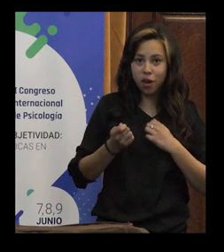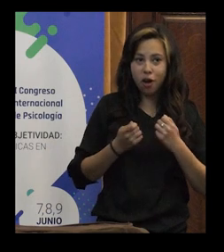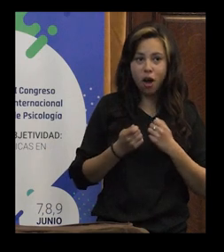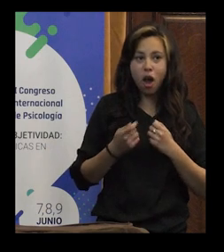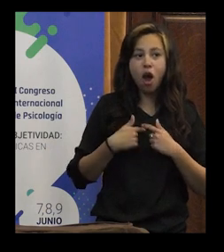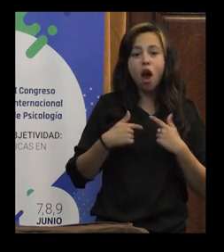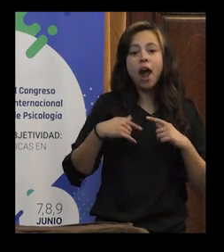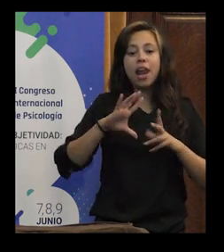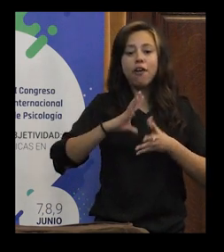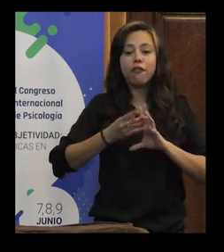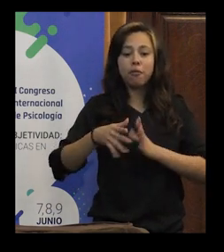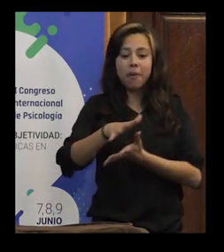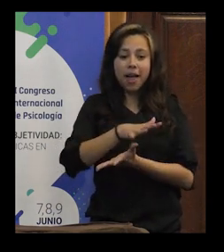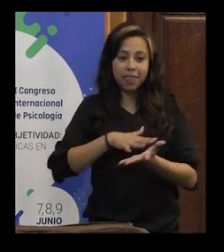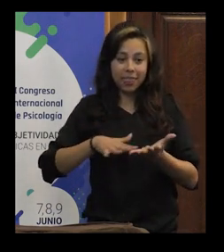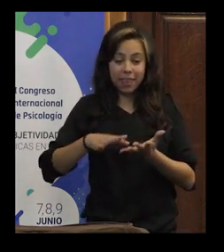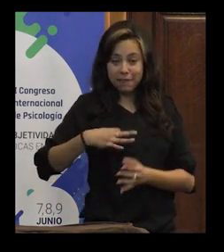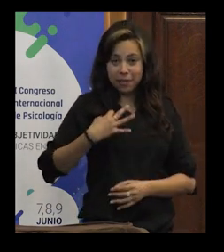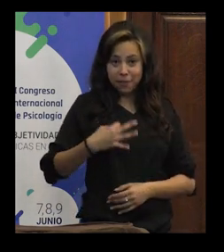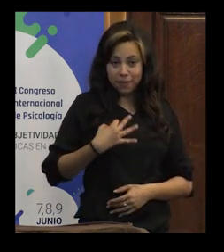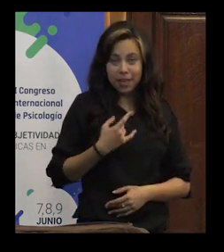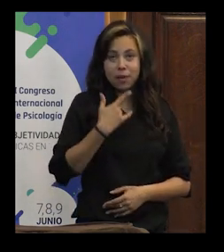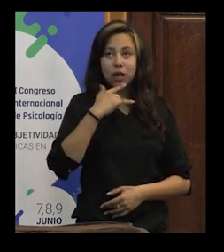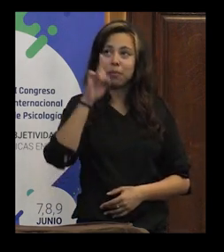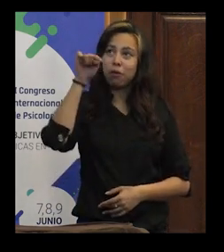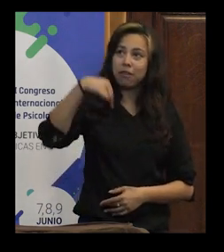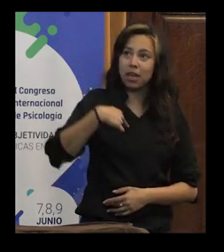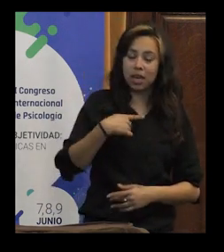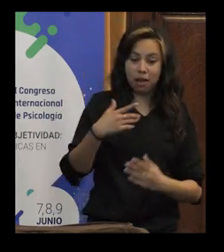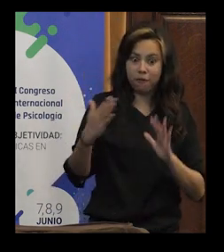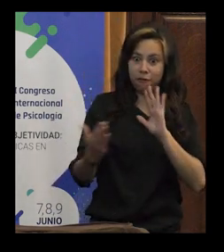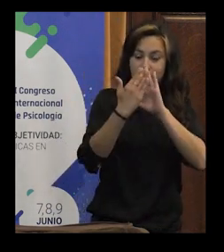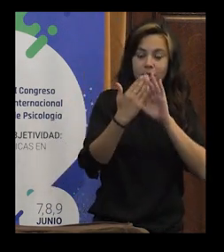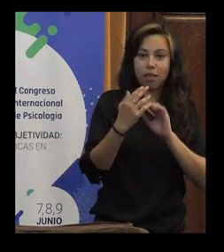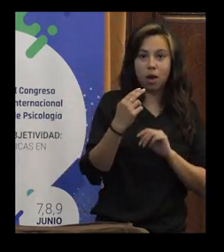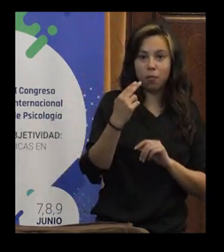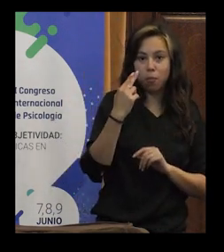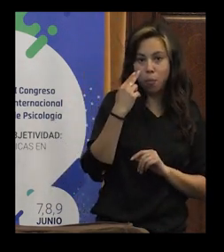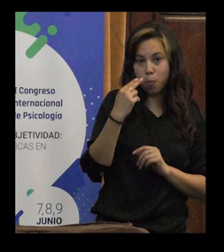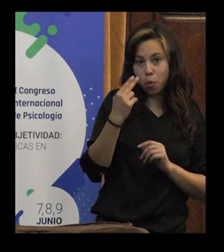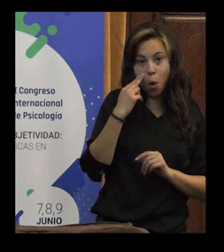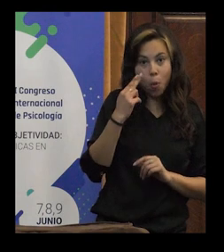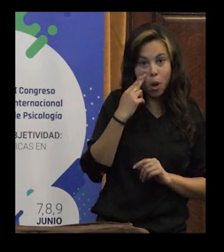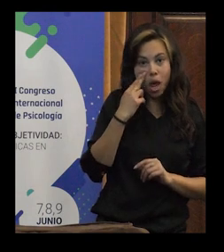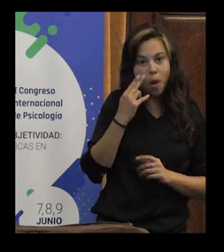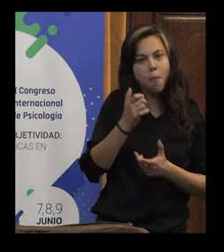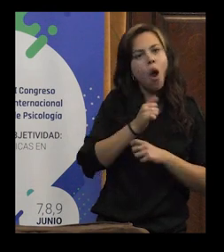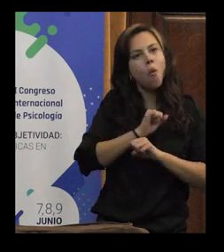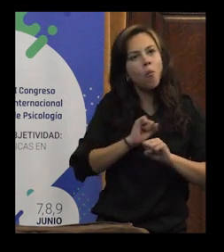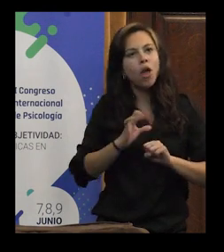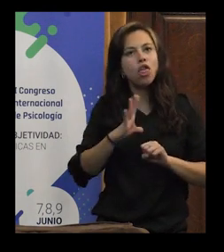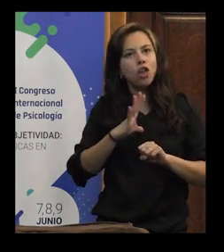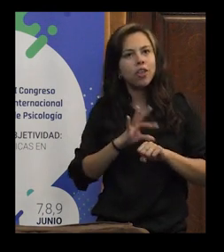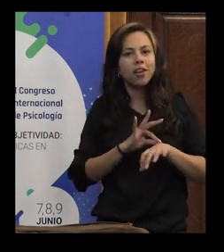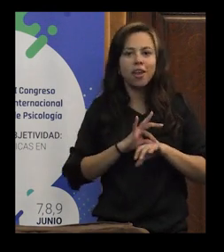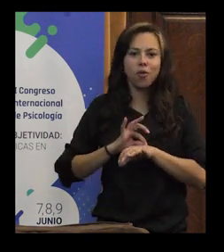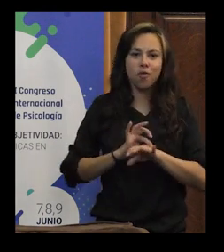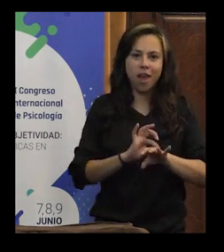vida. La causa del problema puede ser ambiental, como en el cáncer de